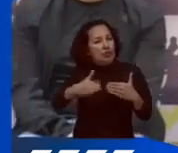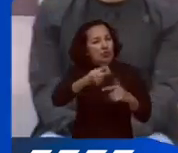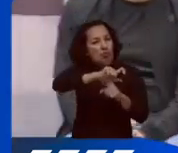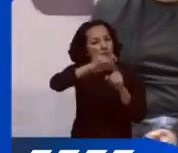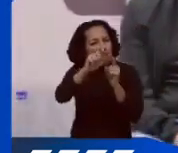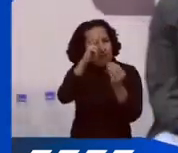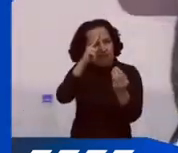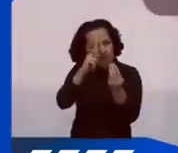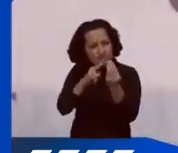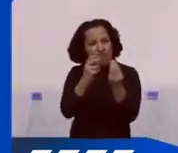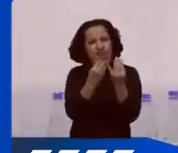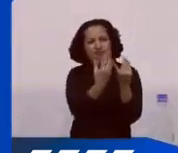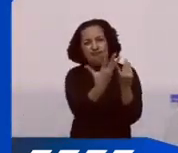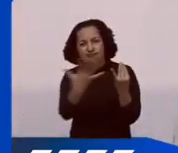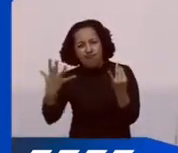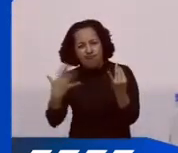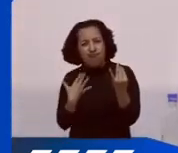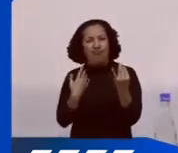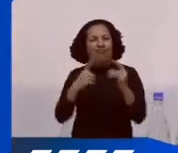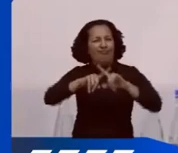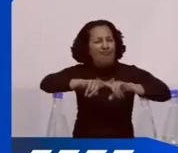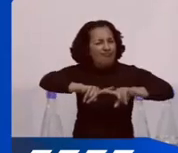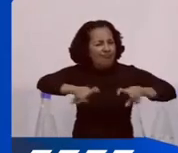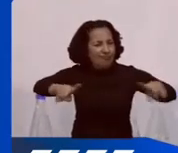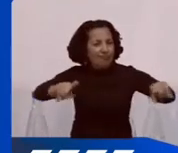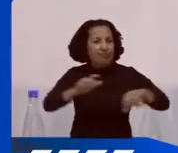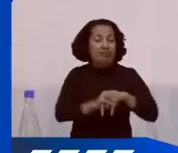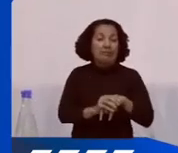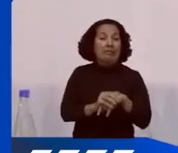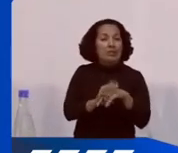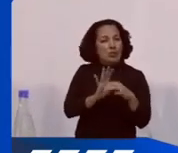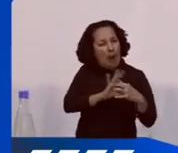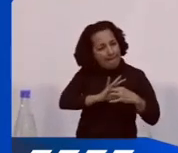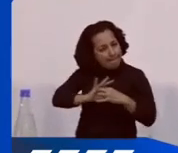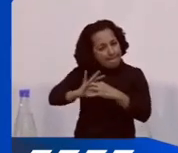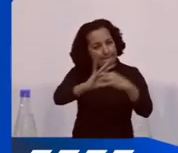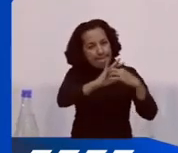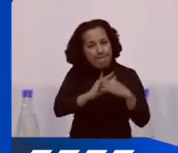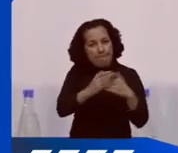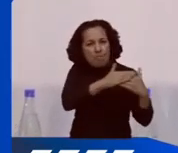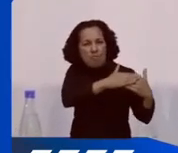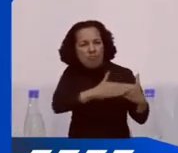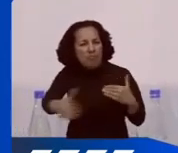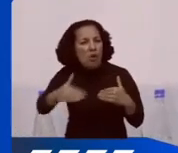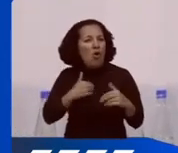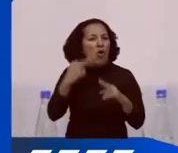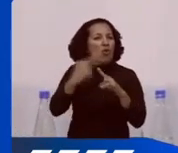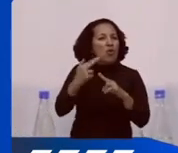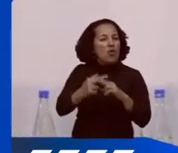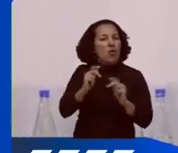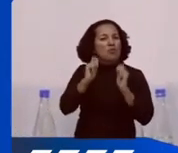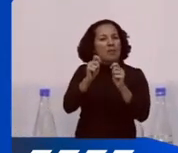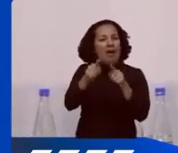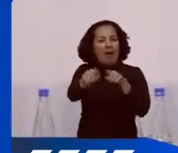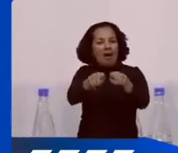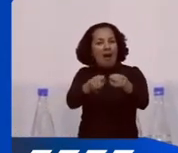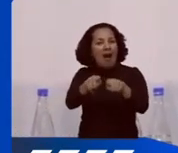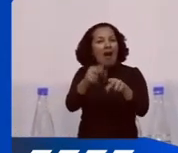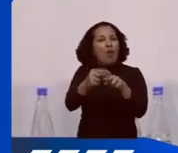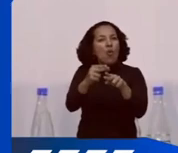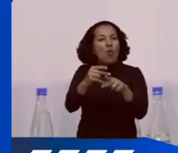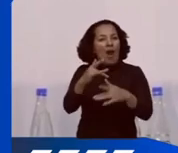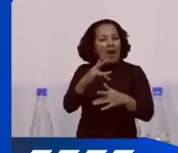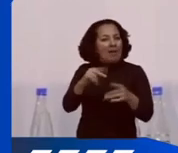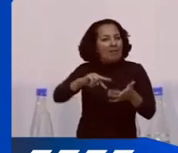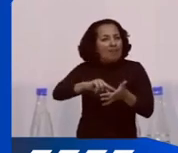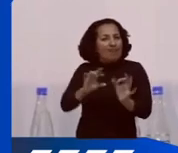y biodiversidad, van a estar involucrados en los próximos días en lo que podríamos llamar una competencia sana,